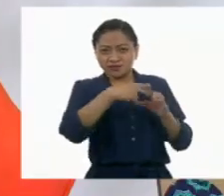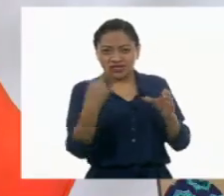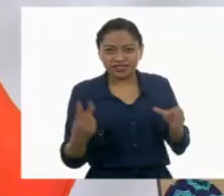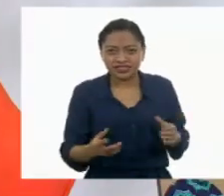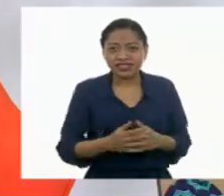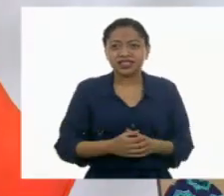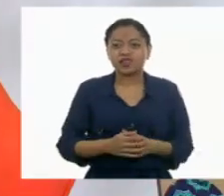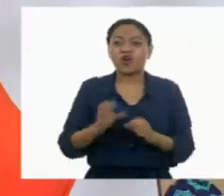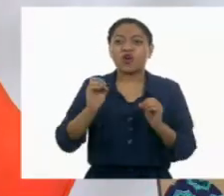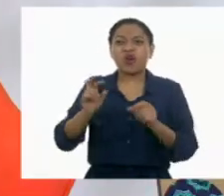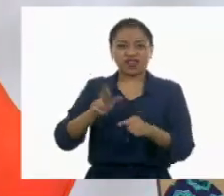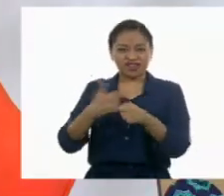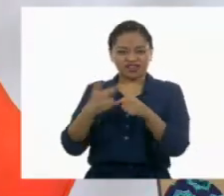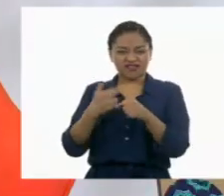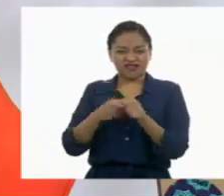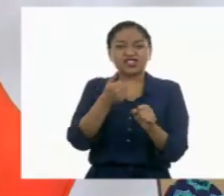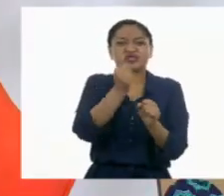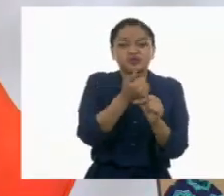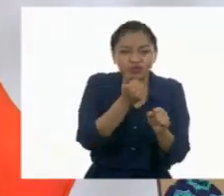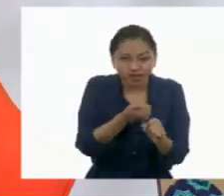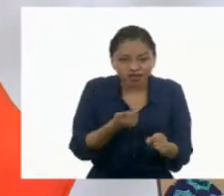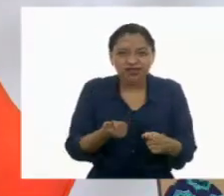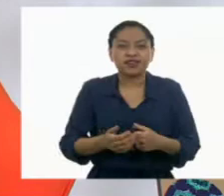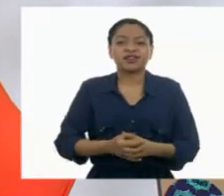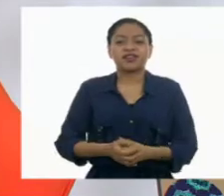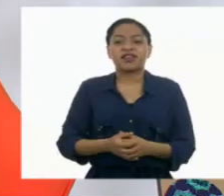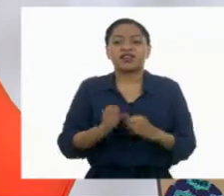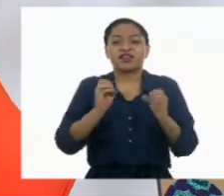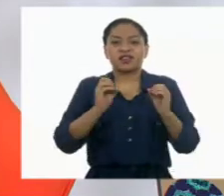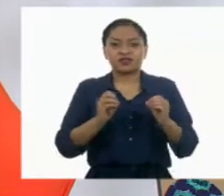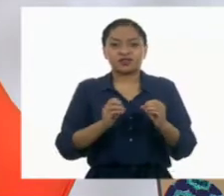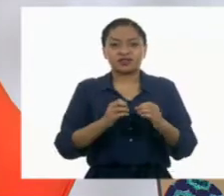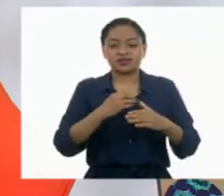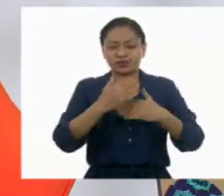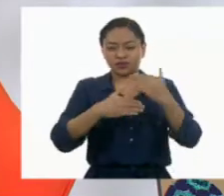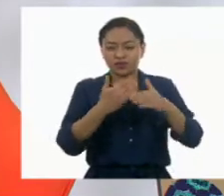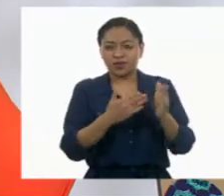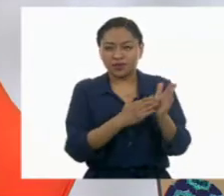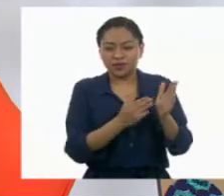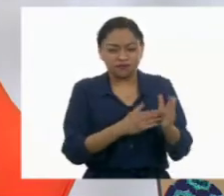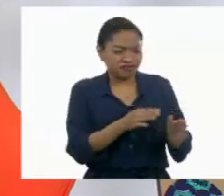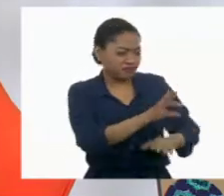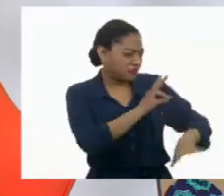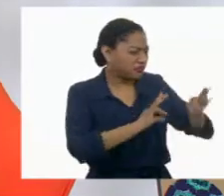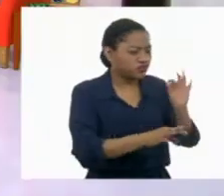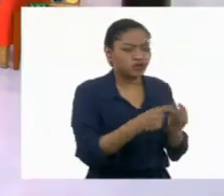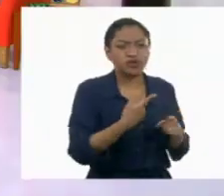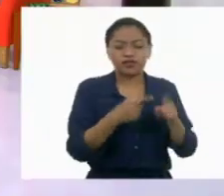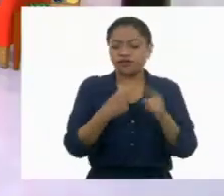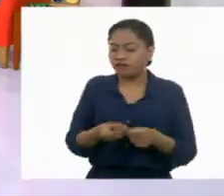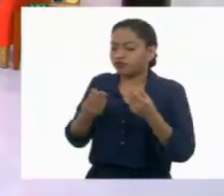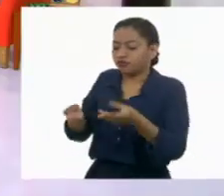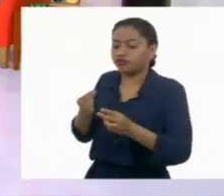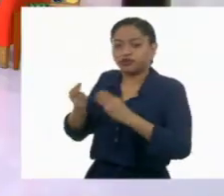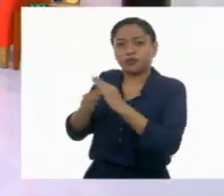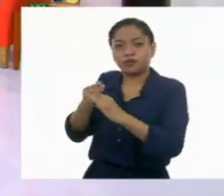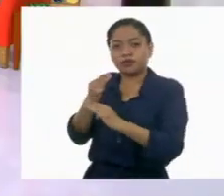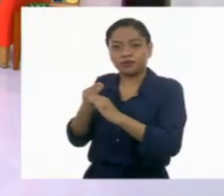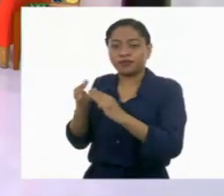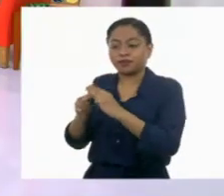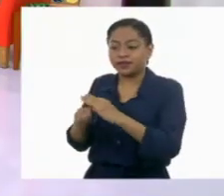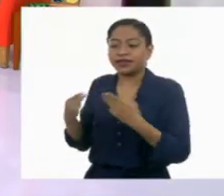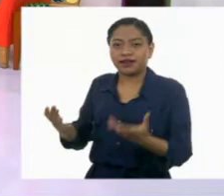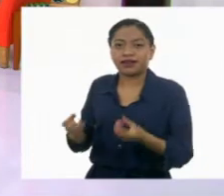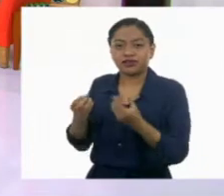de PET, los conitos de papel higiénico, todos para empezar a dar una forma de un signo generador. Un signo generador va a